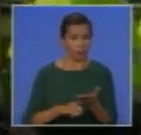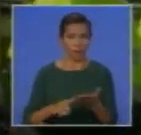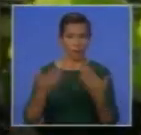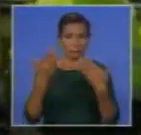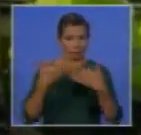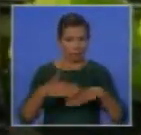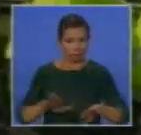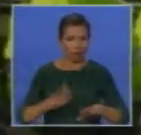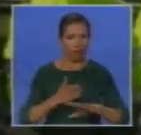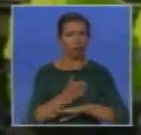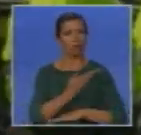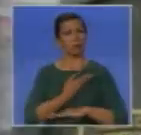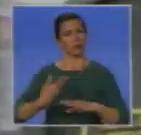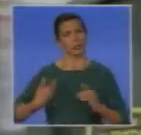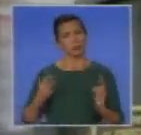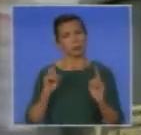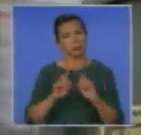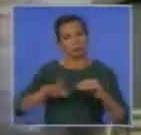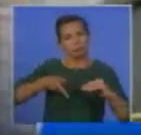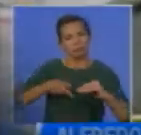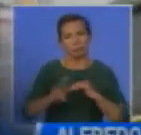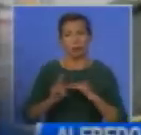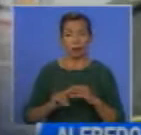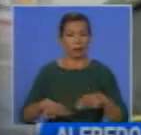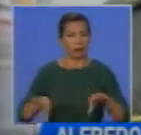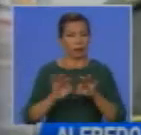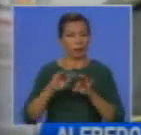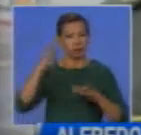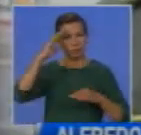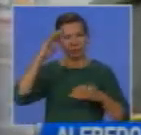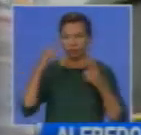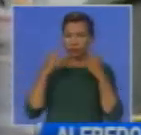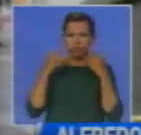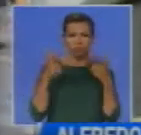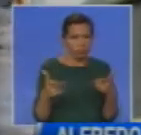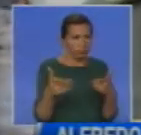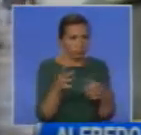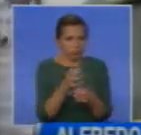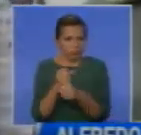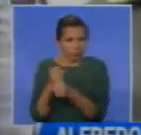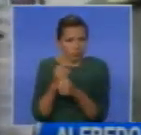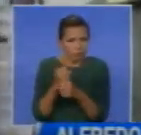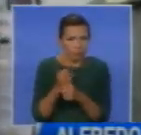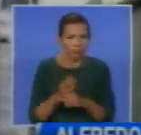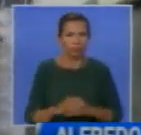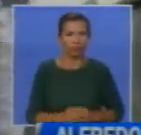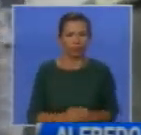estricto control de seguridad. De seguridad para los dos señores presidentes,